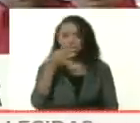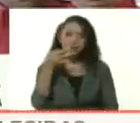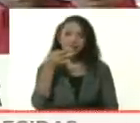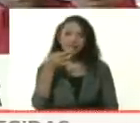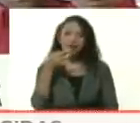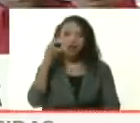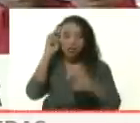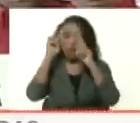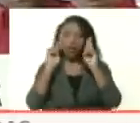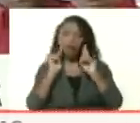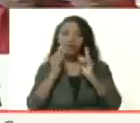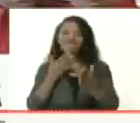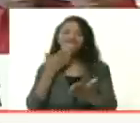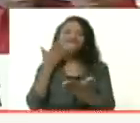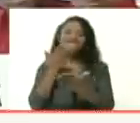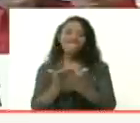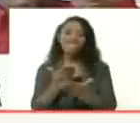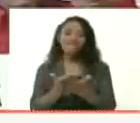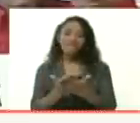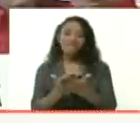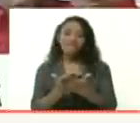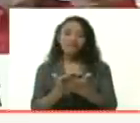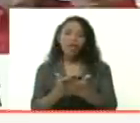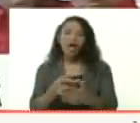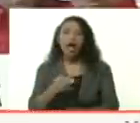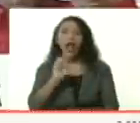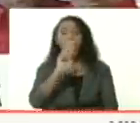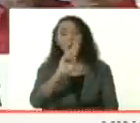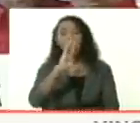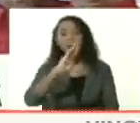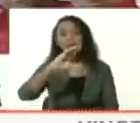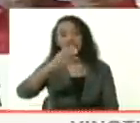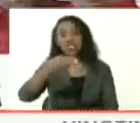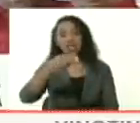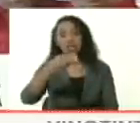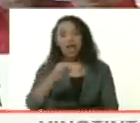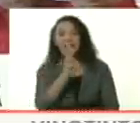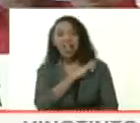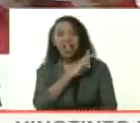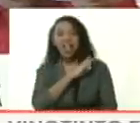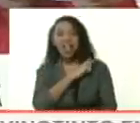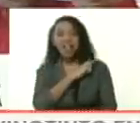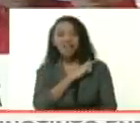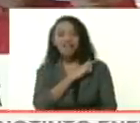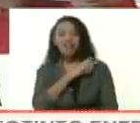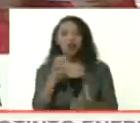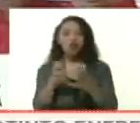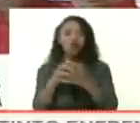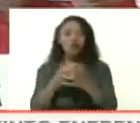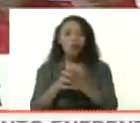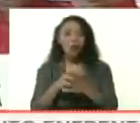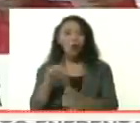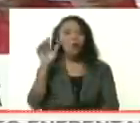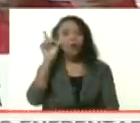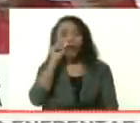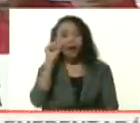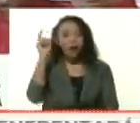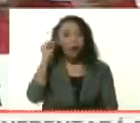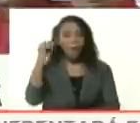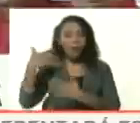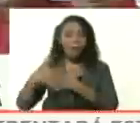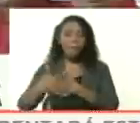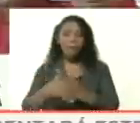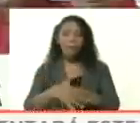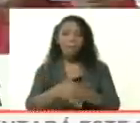que agradecerle. Nosotros le agradecemos a la UVC, a los jefes de patrulla, a los militantes, mujeres y hombres que salieron